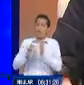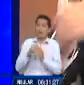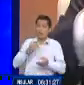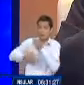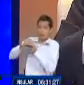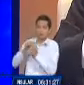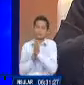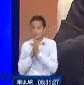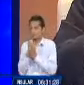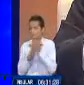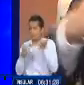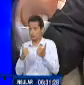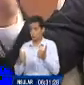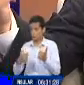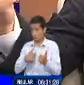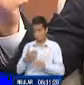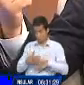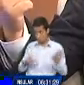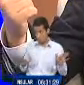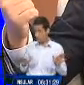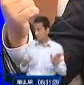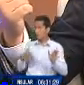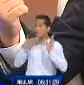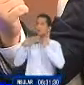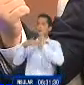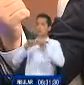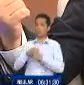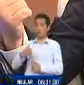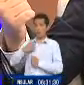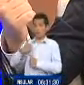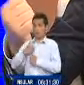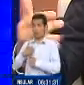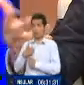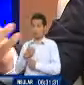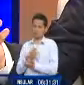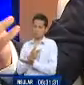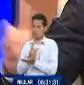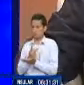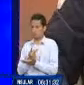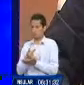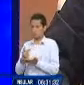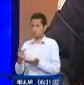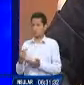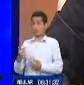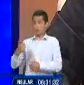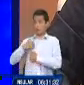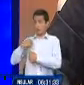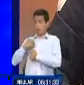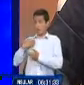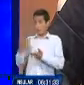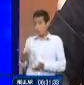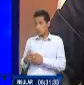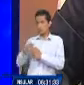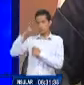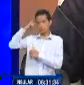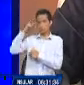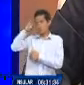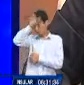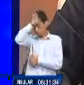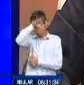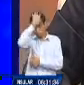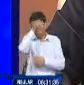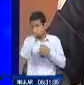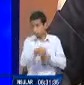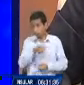inversión y nuestro ahora estamos haciendo nosotros ejemplo canadá hace un par de semanas canadá a un país eminentemente minero acaba de generar